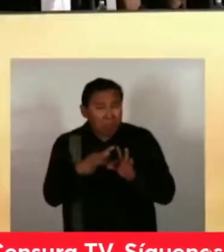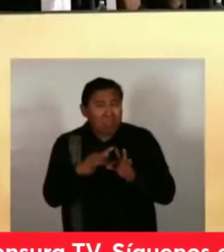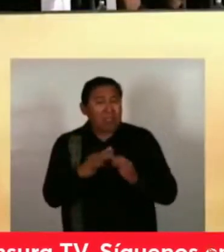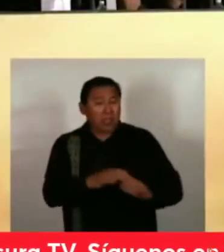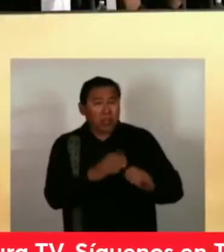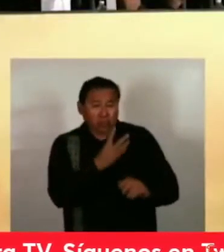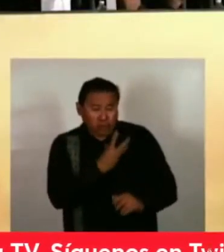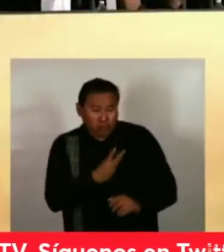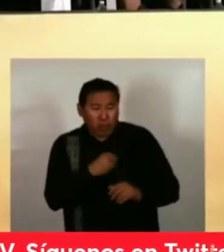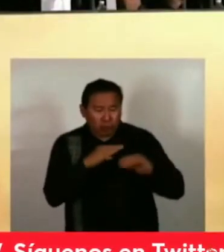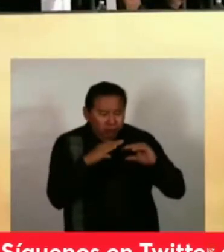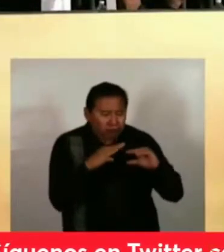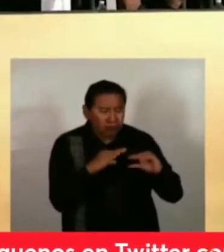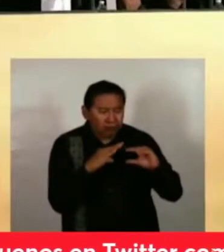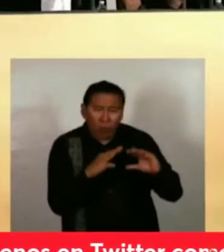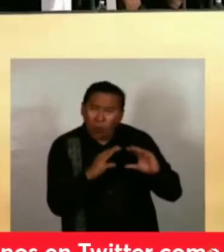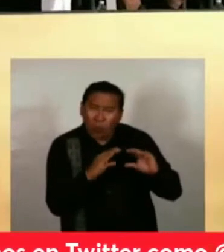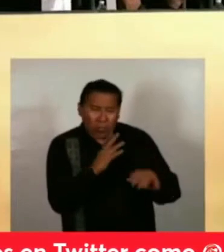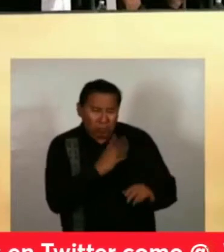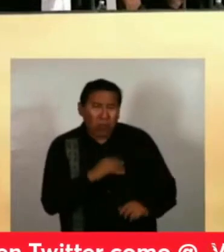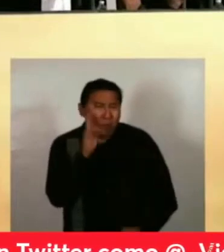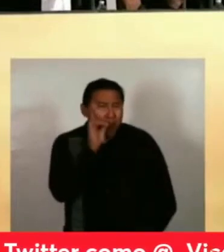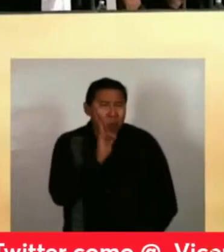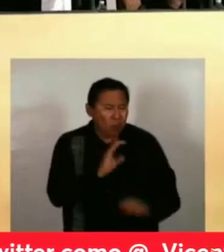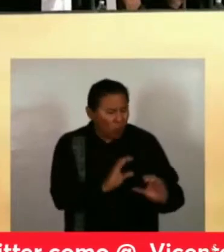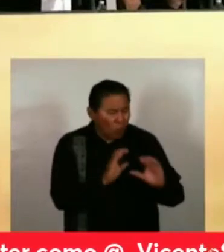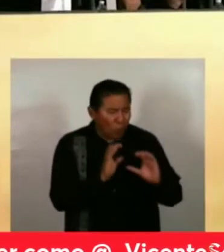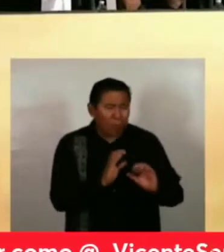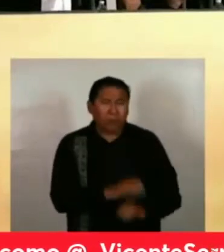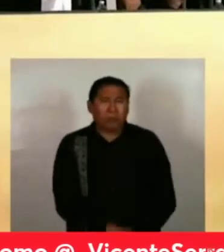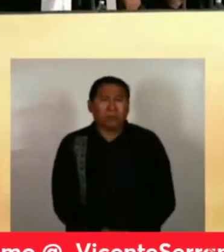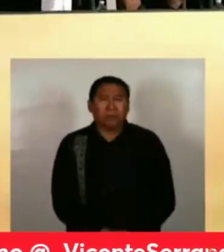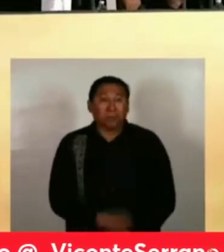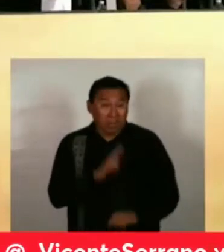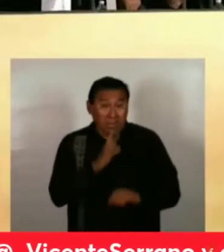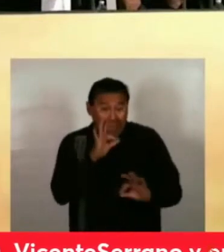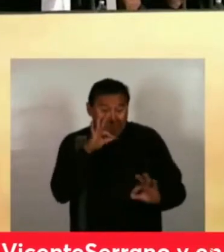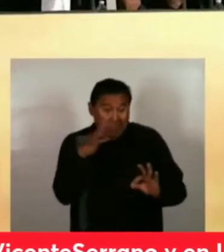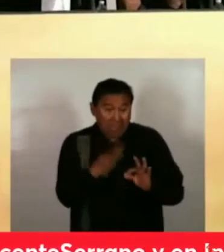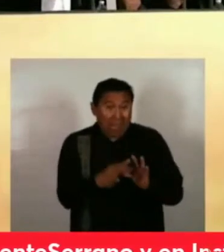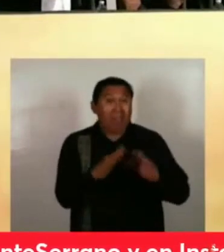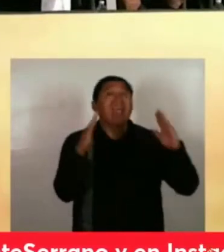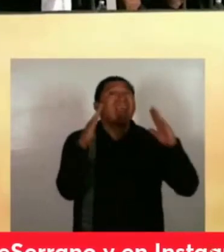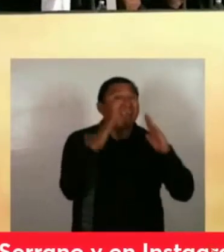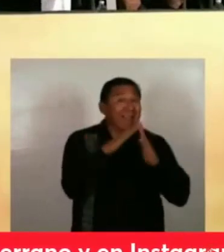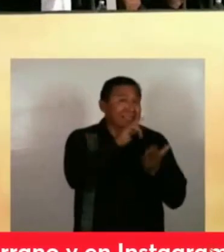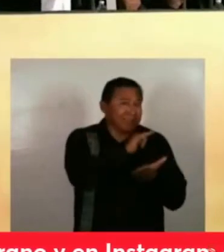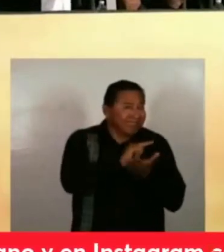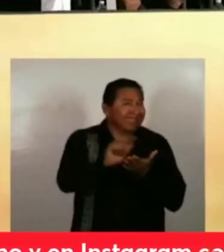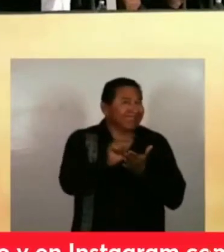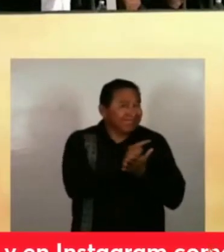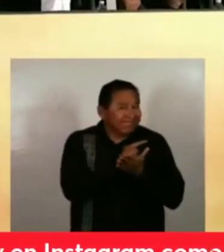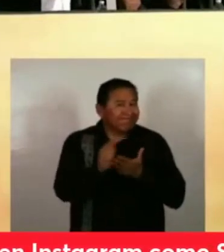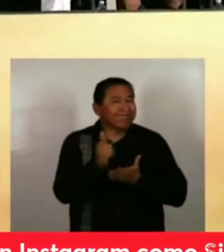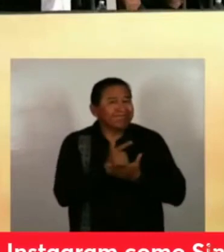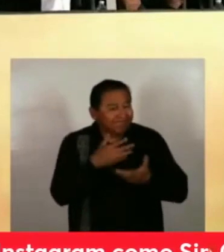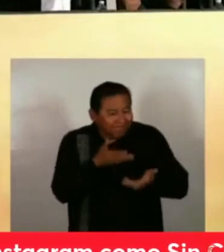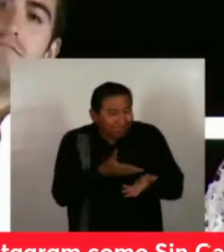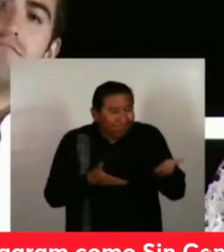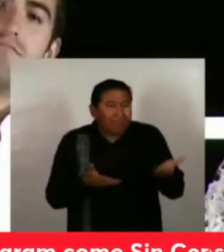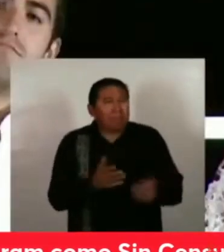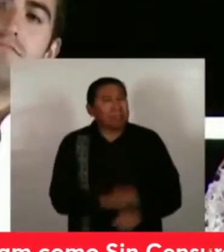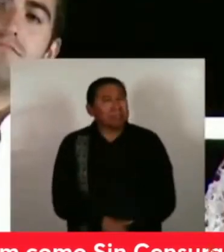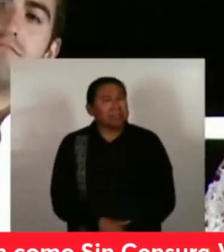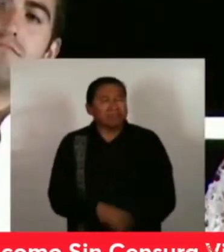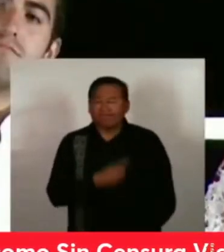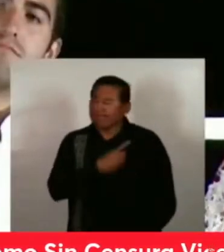del cuidado de los hijos y de las hijas. Nos encargamos del quehacer de la casa. Que no debería